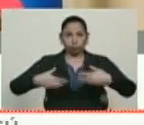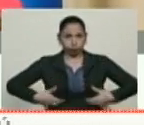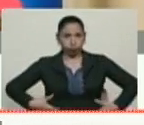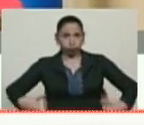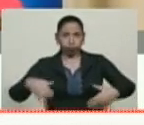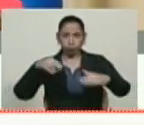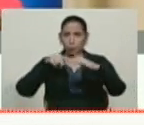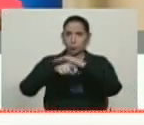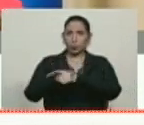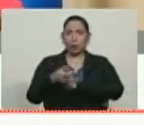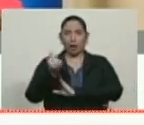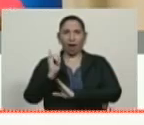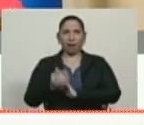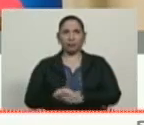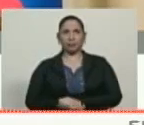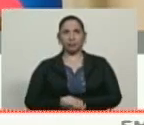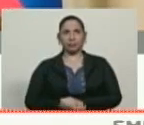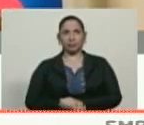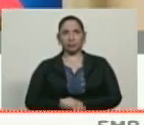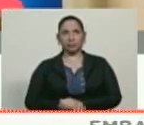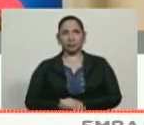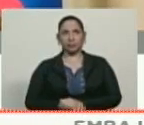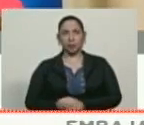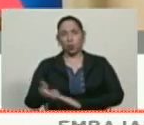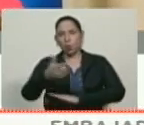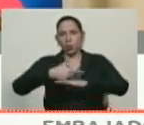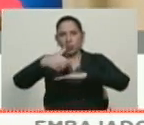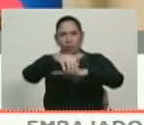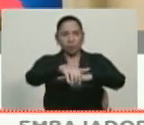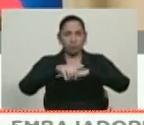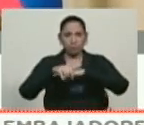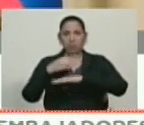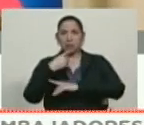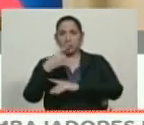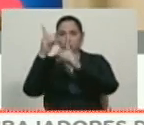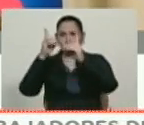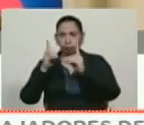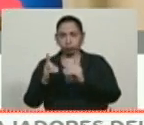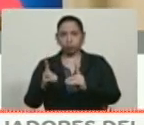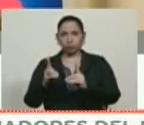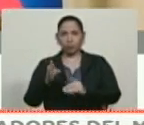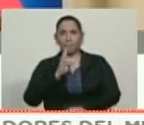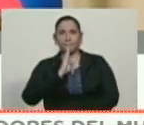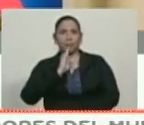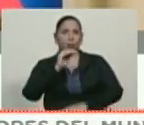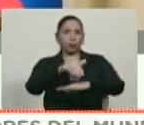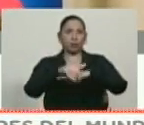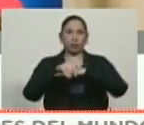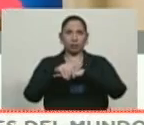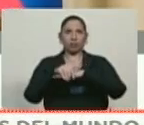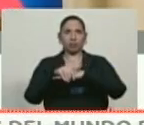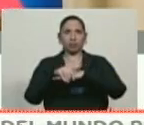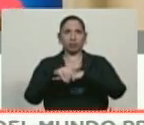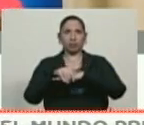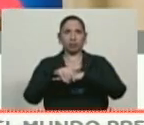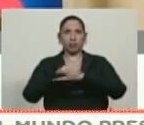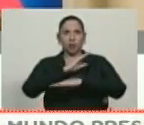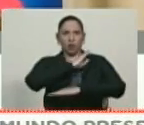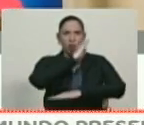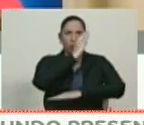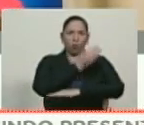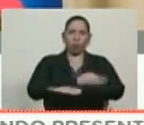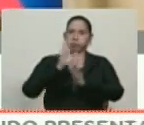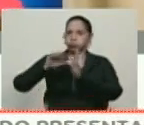o en el caso específico del gobierno británico, que ha decidido a través del Banco de Inglaterra de apoderarse del